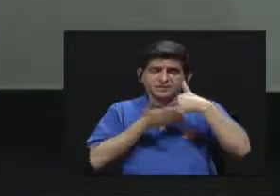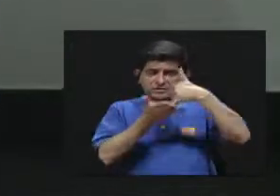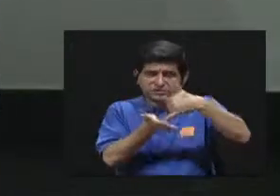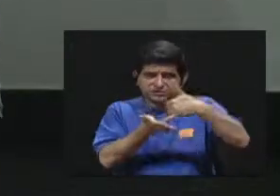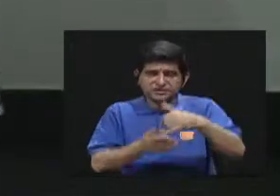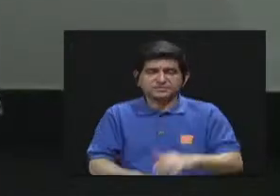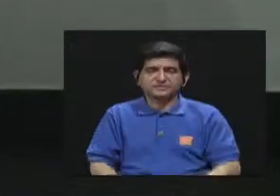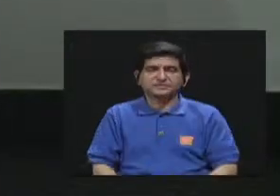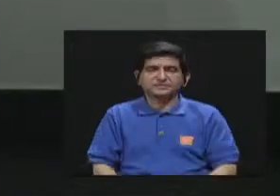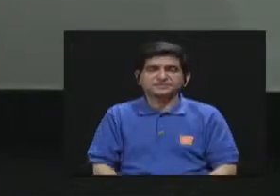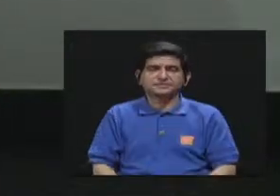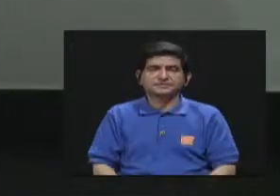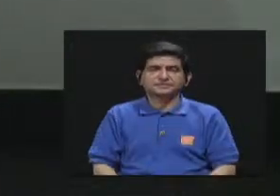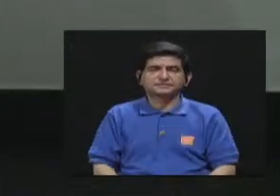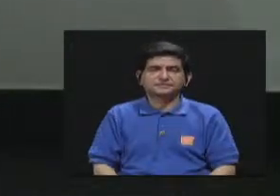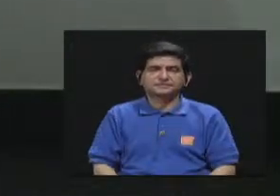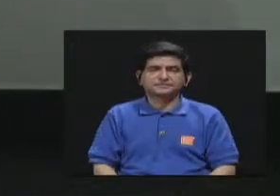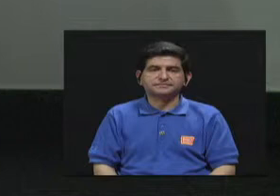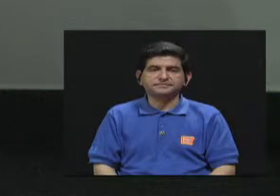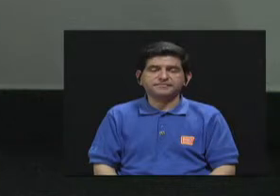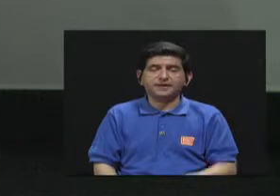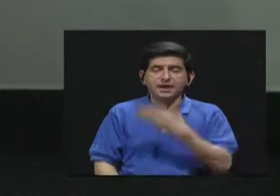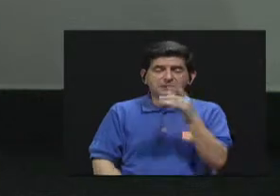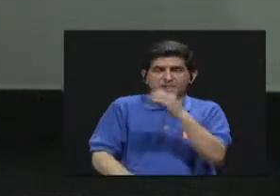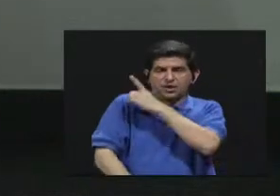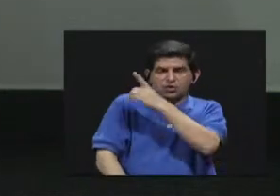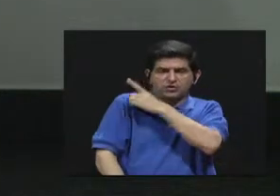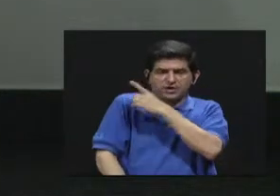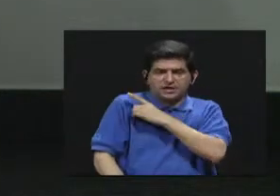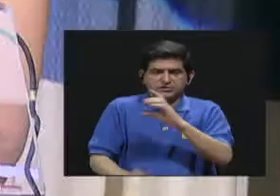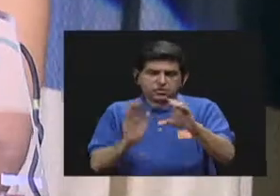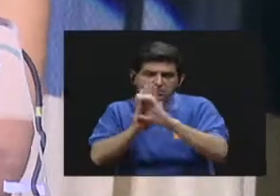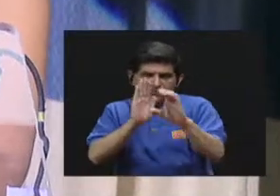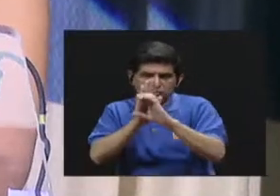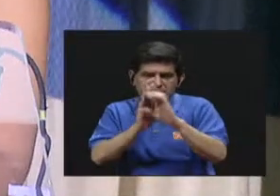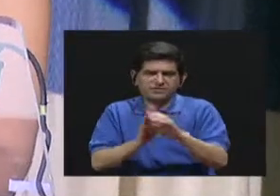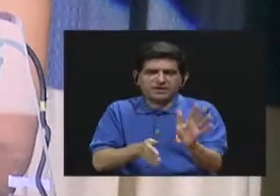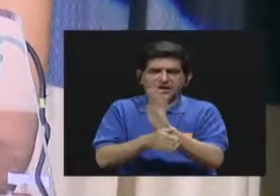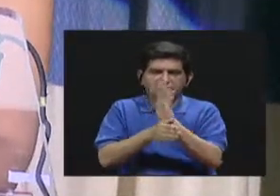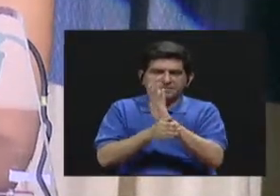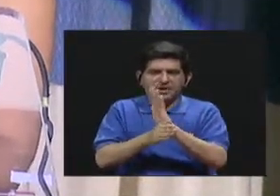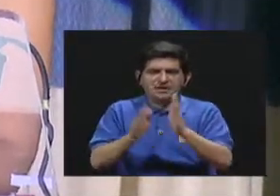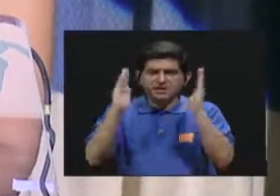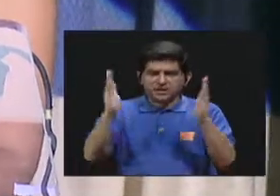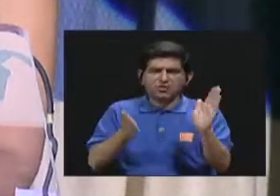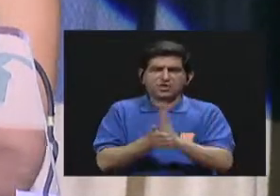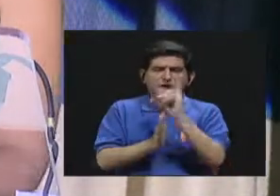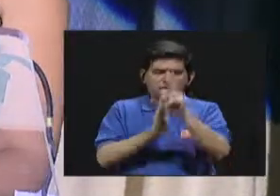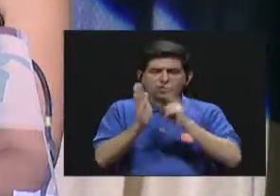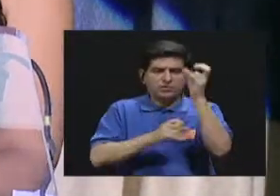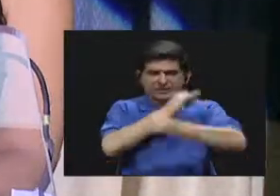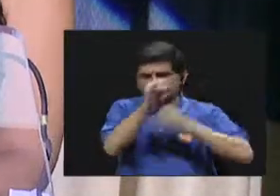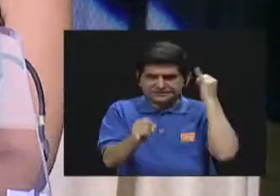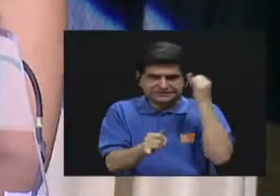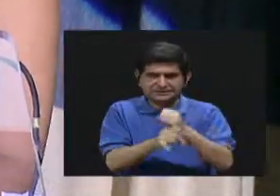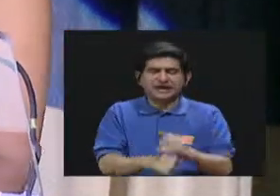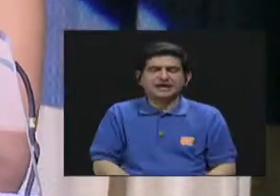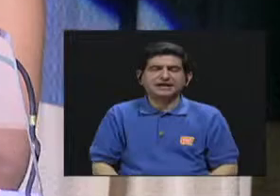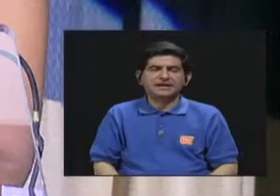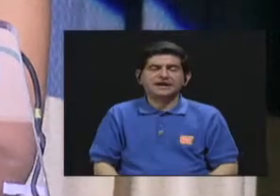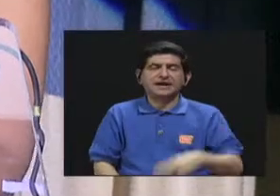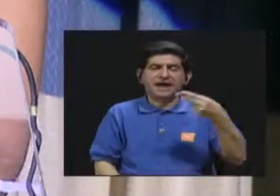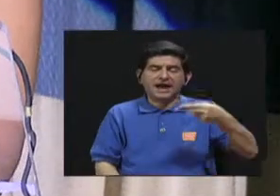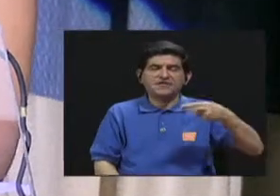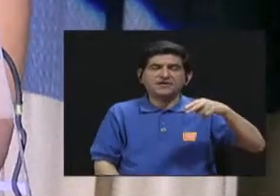film de él aquí en el país, ¿verdad? Por el premio. Mejor dirección de fotografía de largometraje documental internacional,